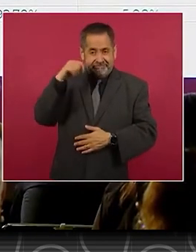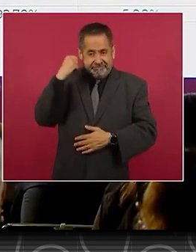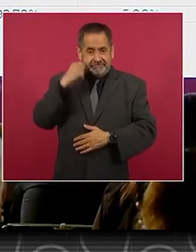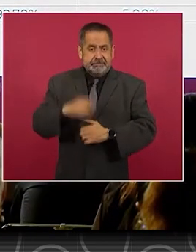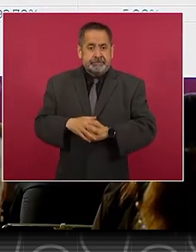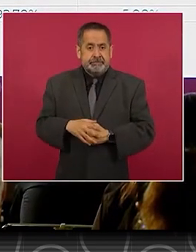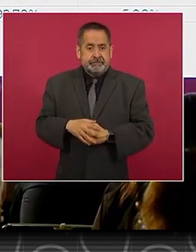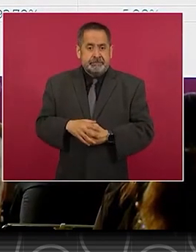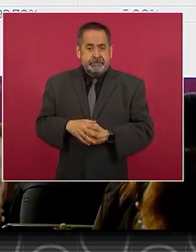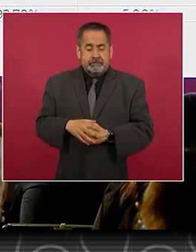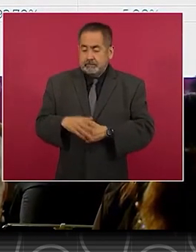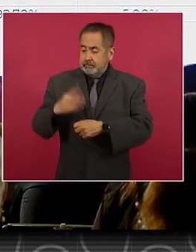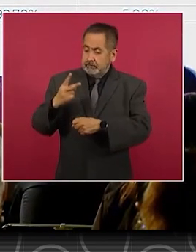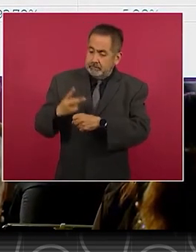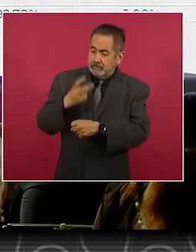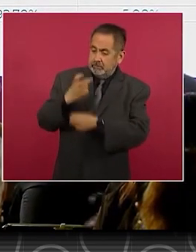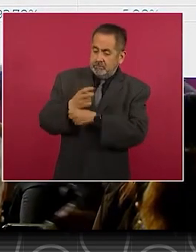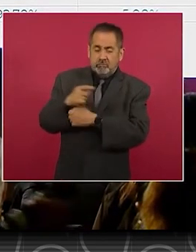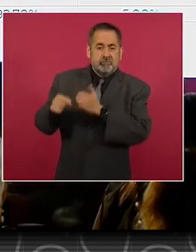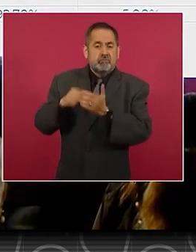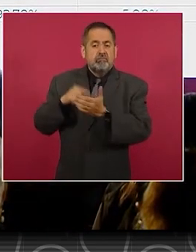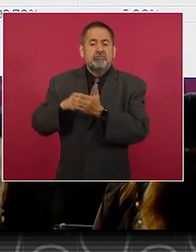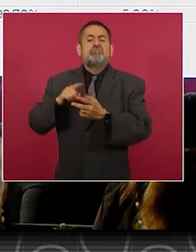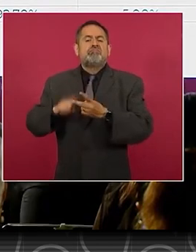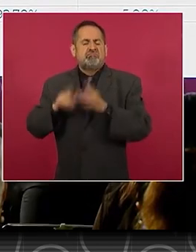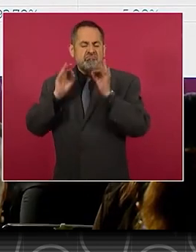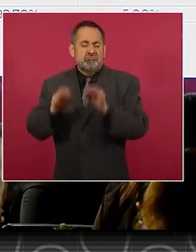postura liberal, no conservadora, Guerrero.